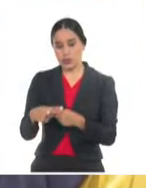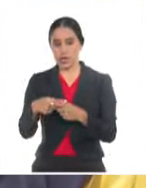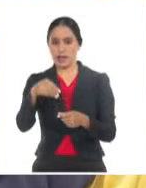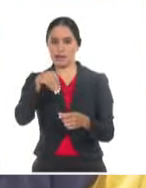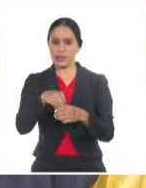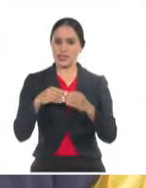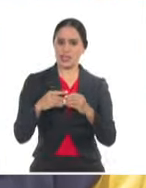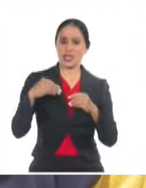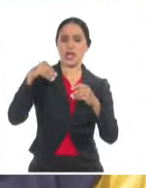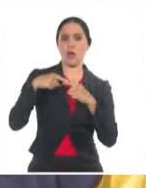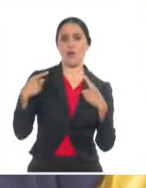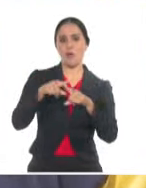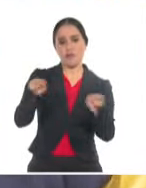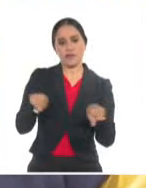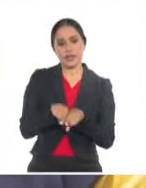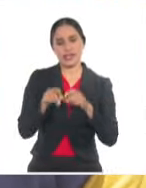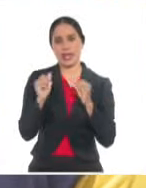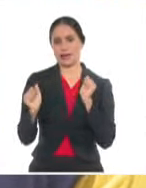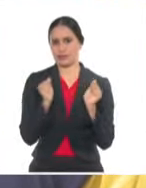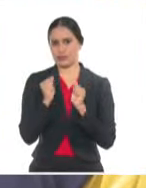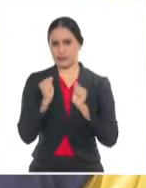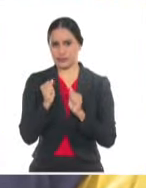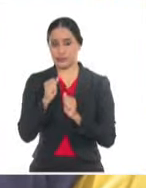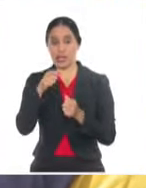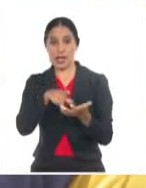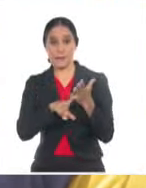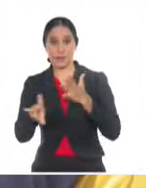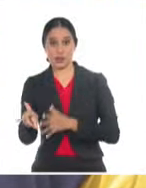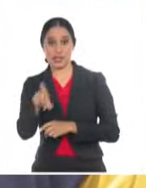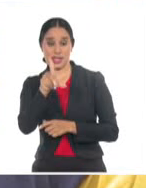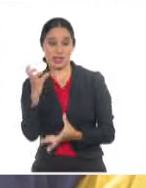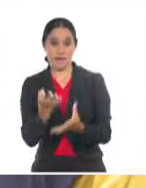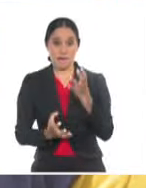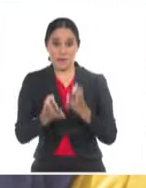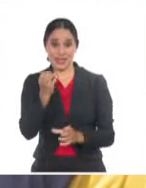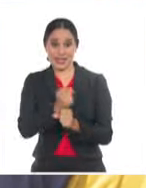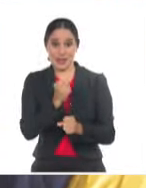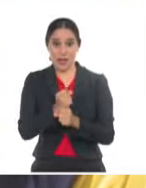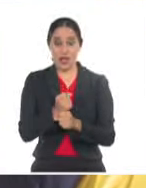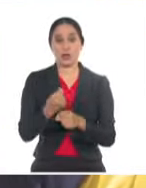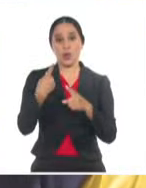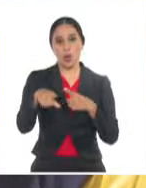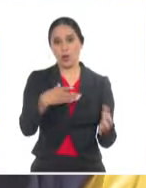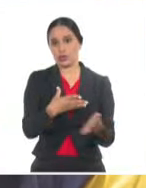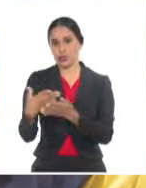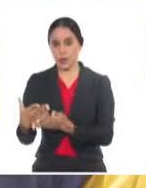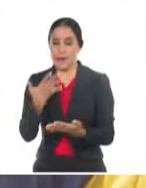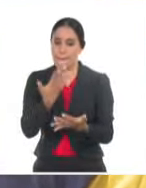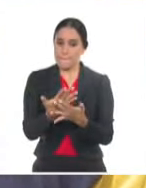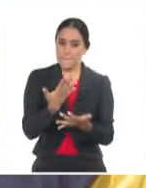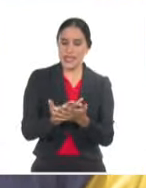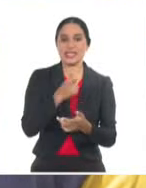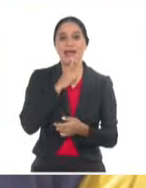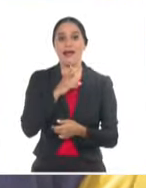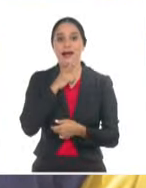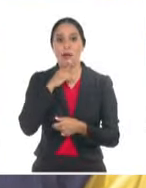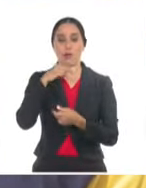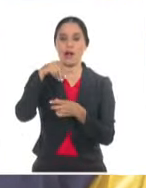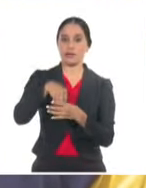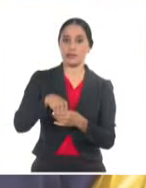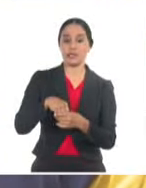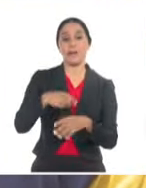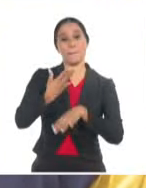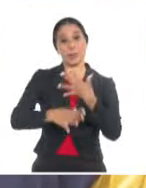un trabajo bastante grande. Estamos trabajando también con el Instituto de Recursos Hidráulicos. En la zona de Rancho Luna hay problemas con el agua,